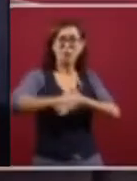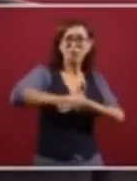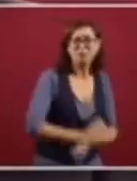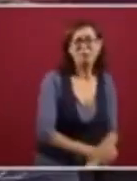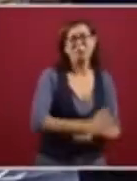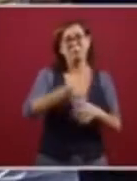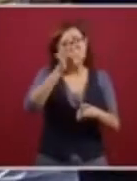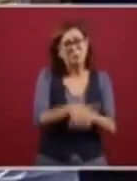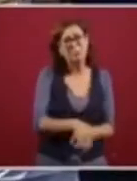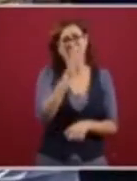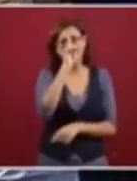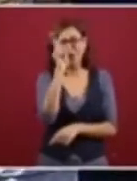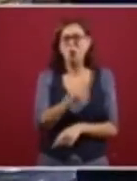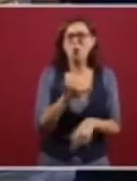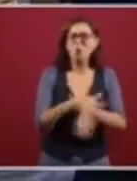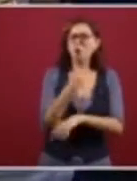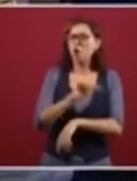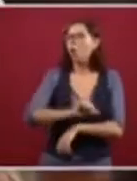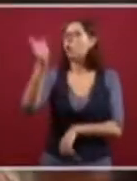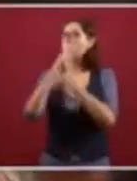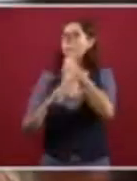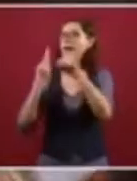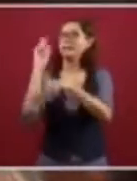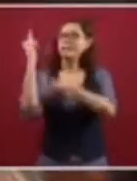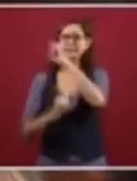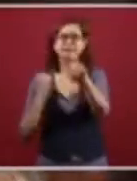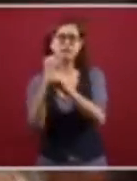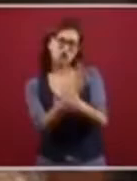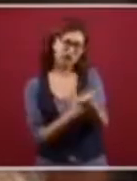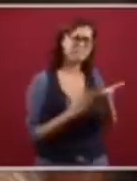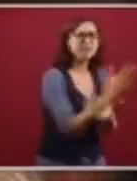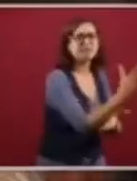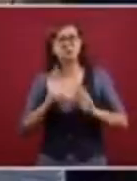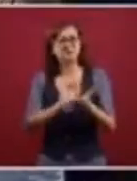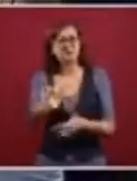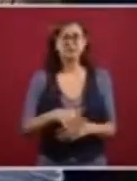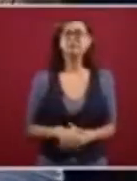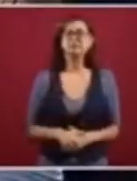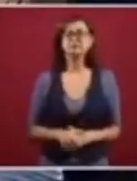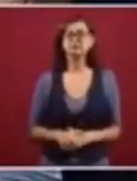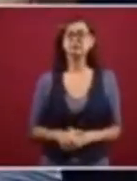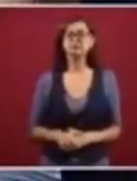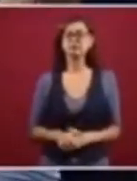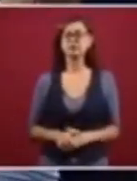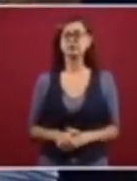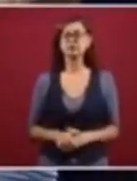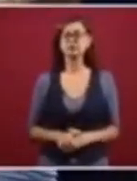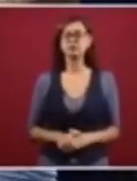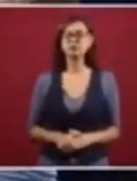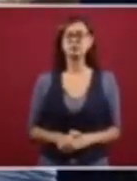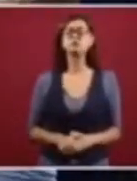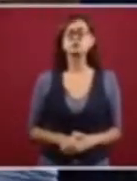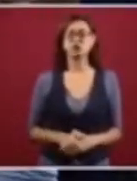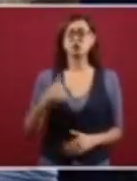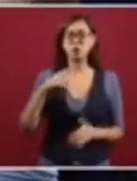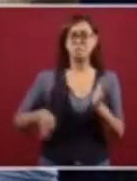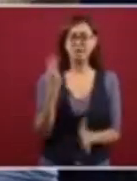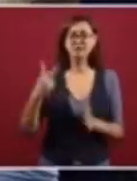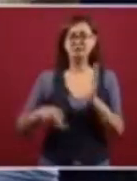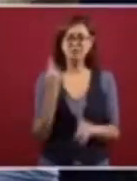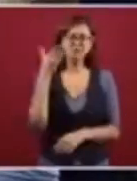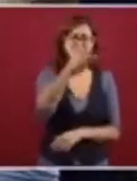autodefensa. Internacionalmente, si usted está enterado de todo lo que pasa. Yo he estado en Hidalgo varias veces,